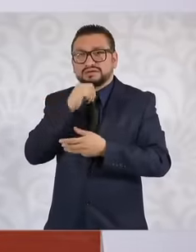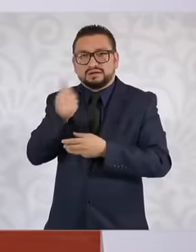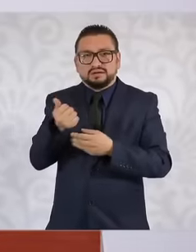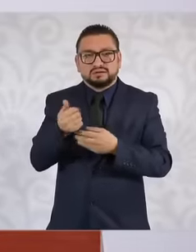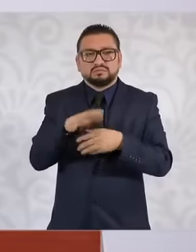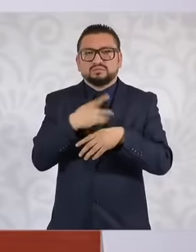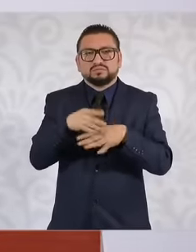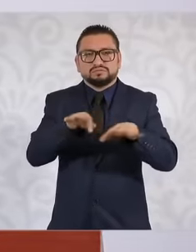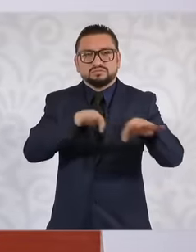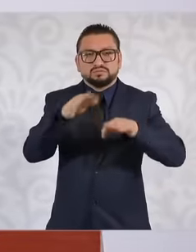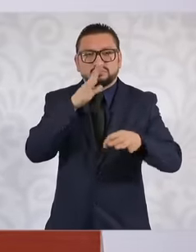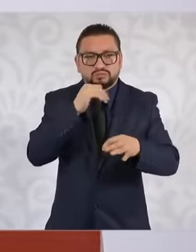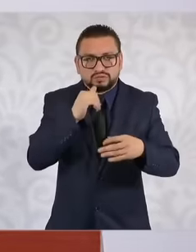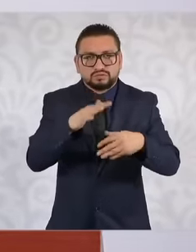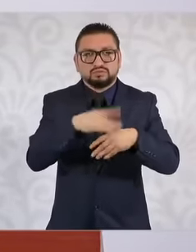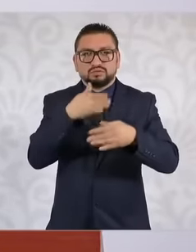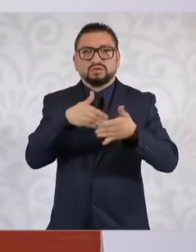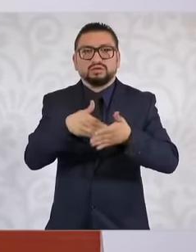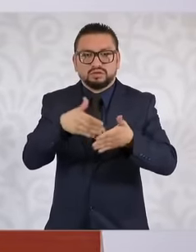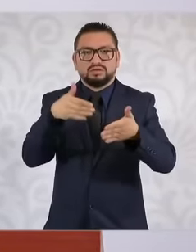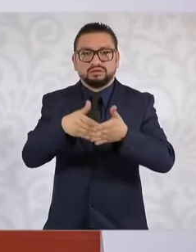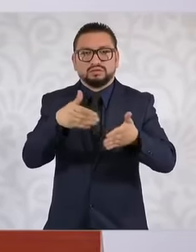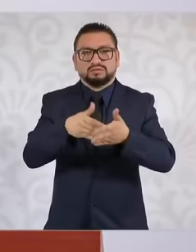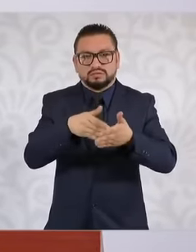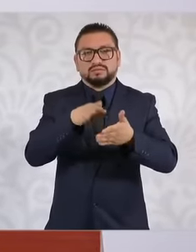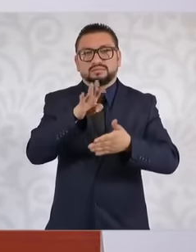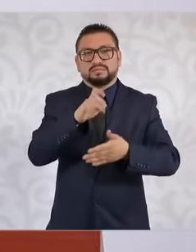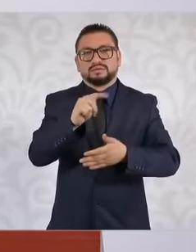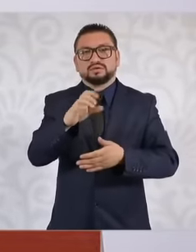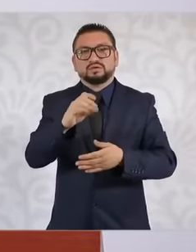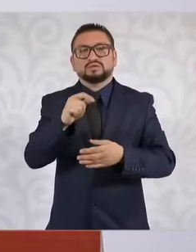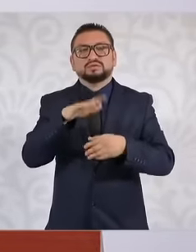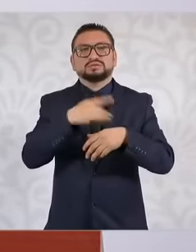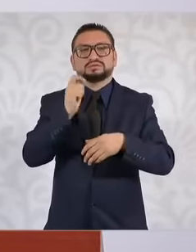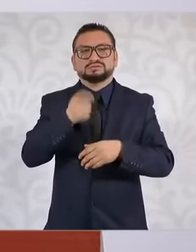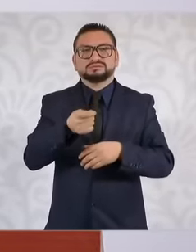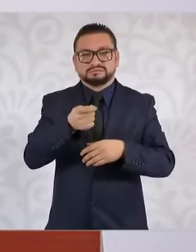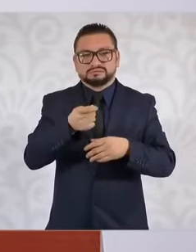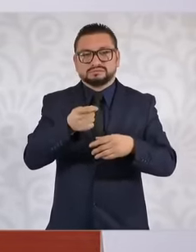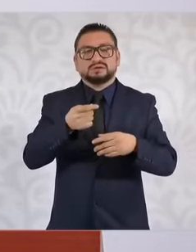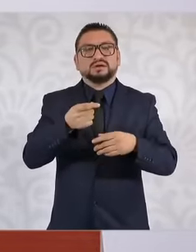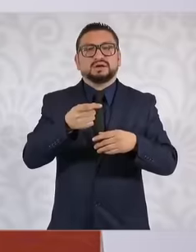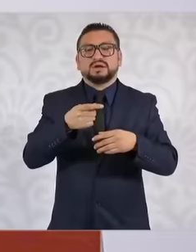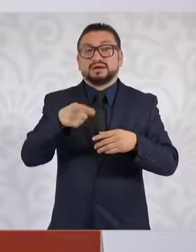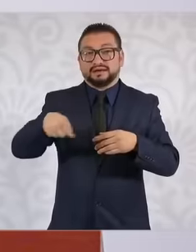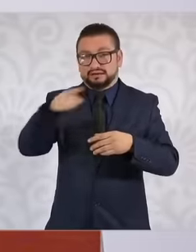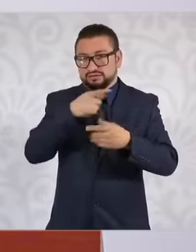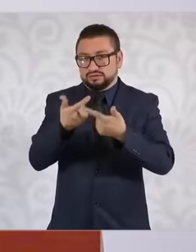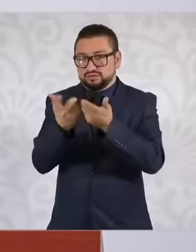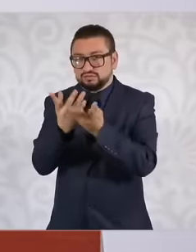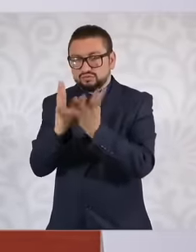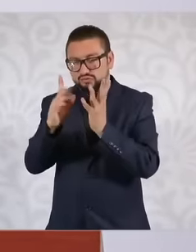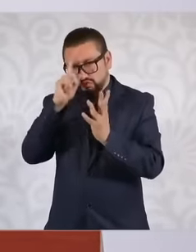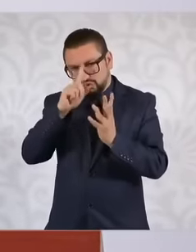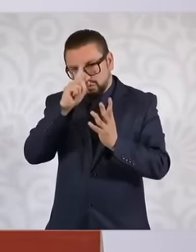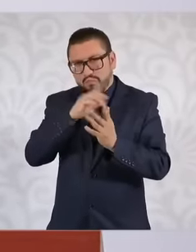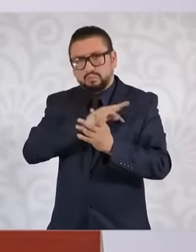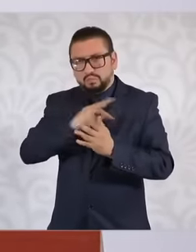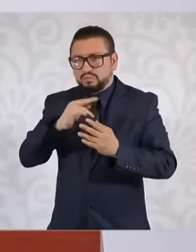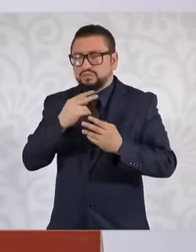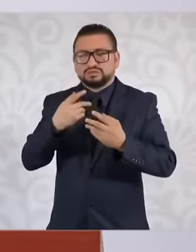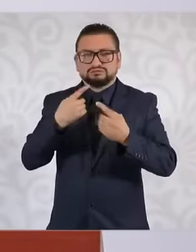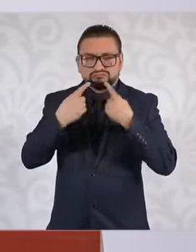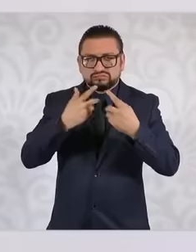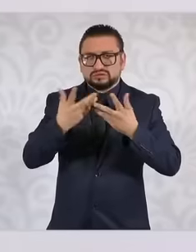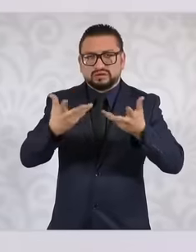operando porque está estancado en los vetos. Que se elimine el veto para que ese Consejo realmente pueda